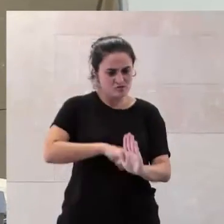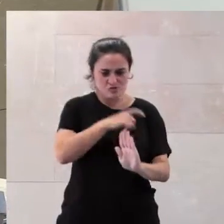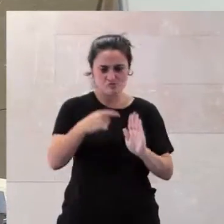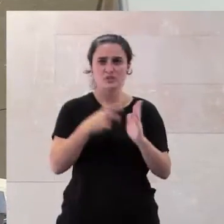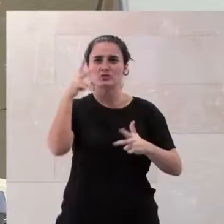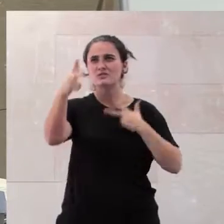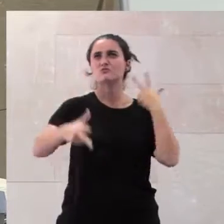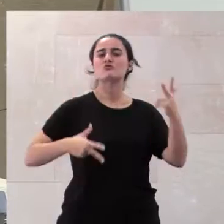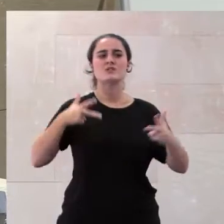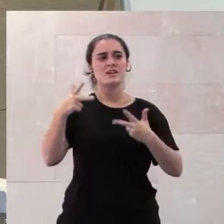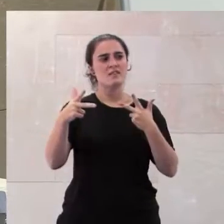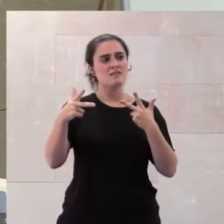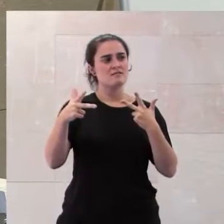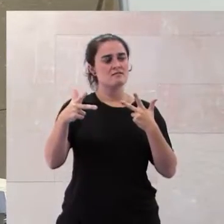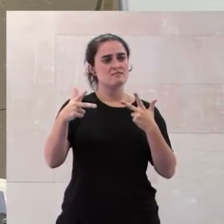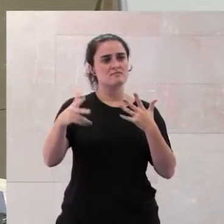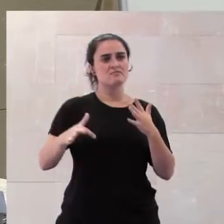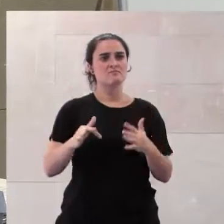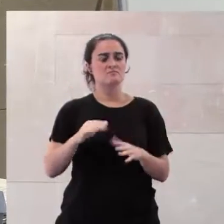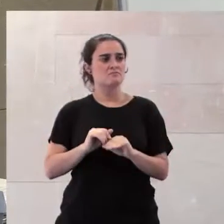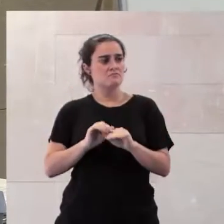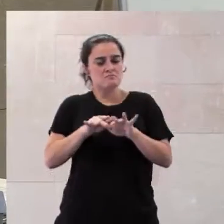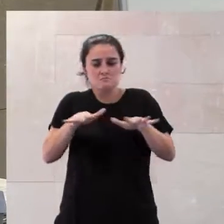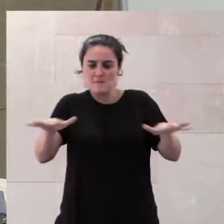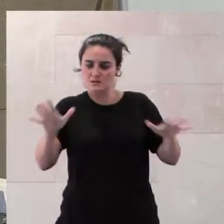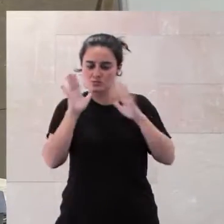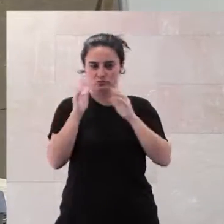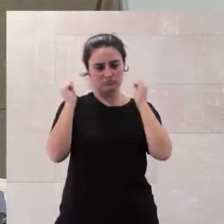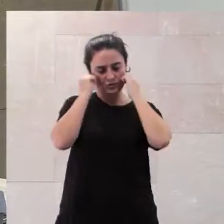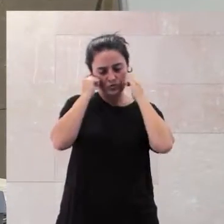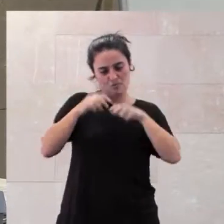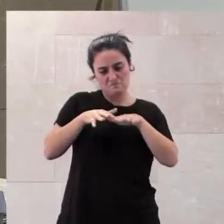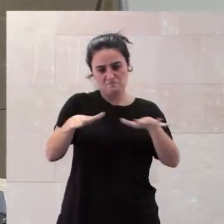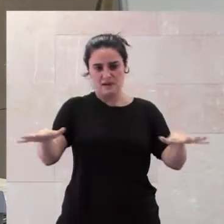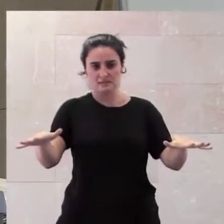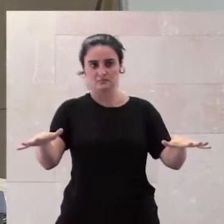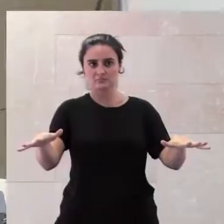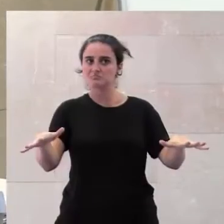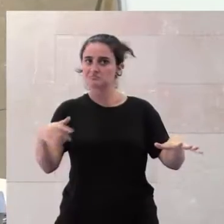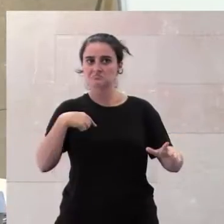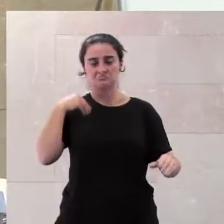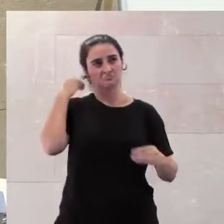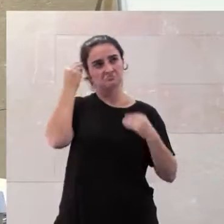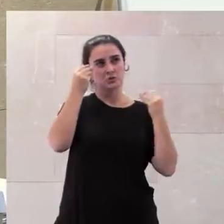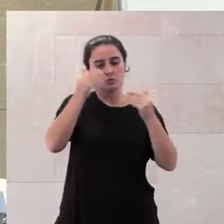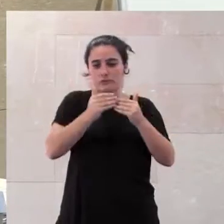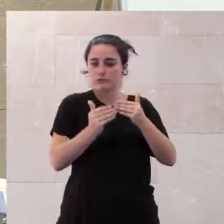de Euskadi y más, ¿no? Porque estás extendiendo tu estudio a más, pues bueno, yo creo que eso a futuro, digamos